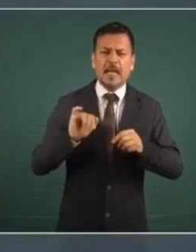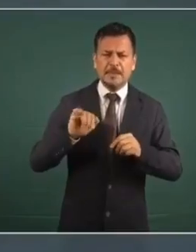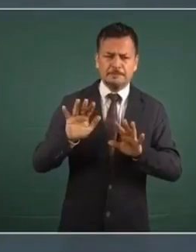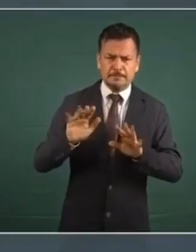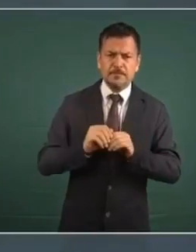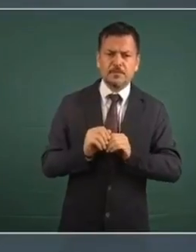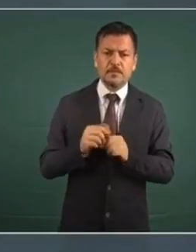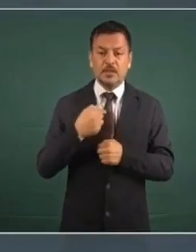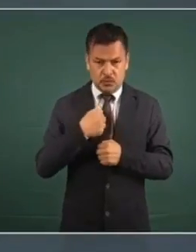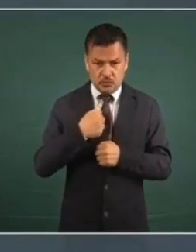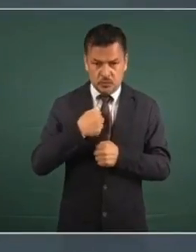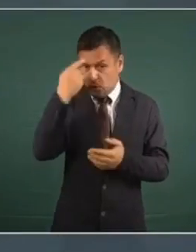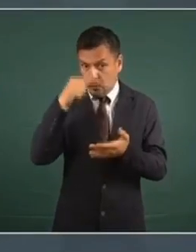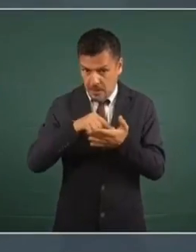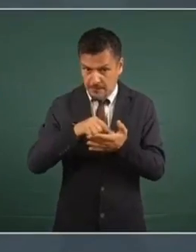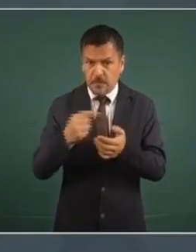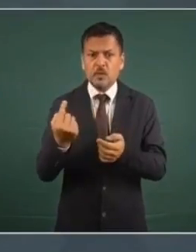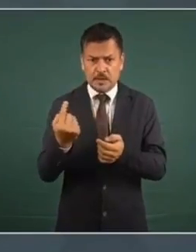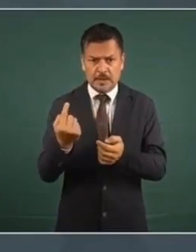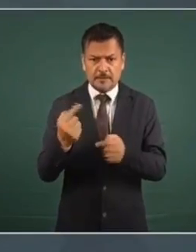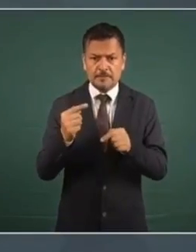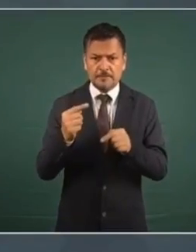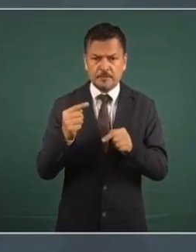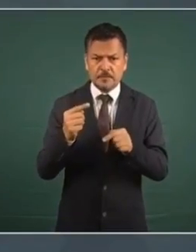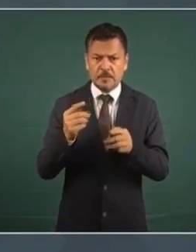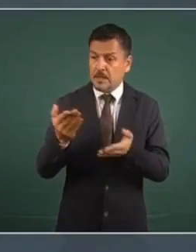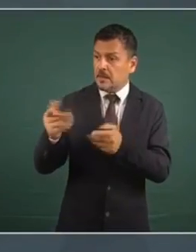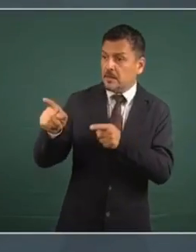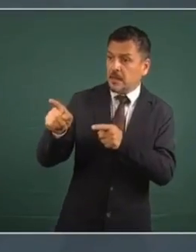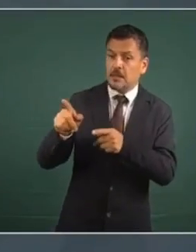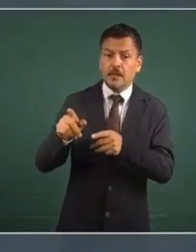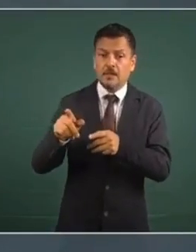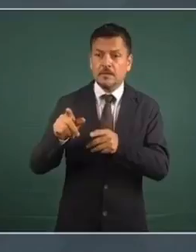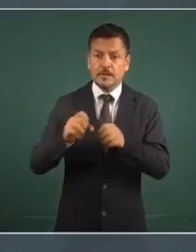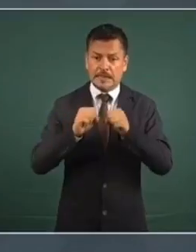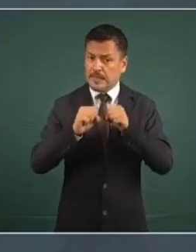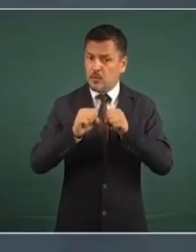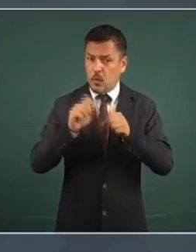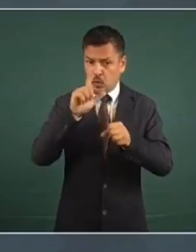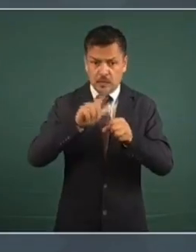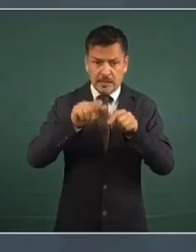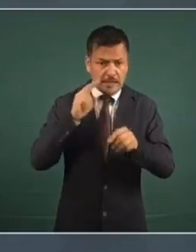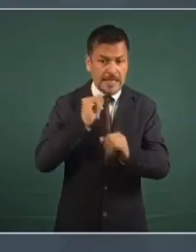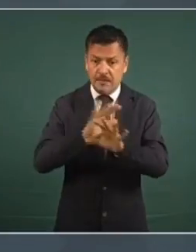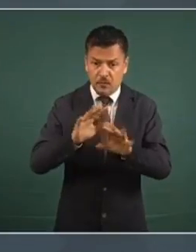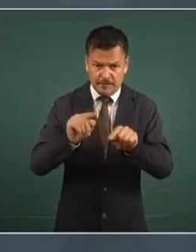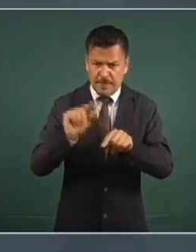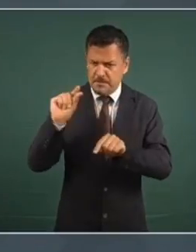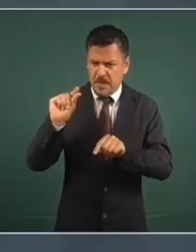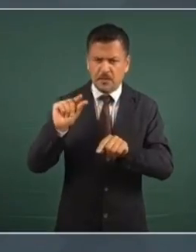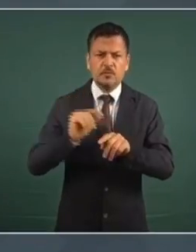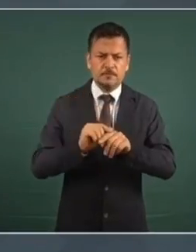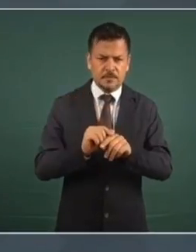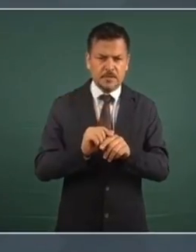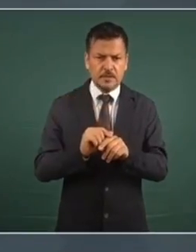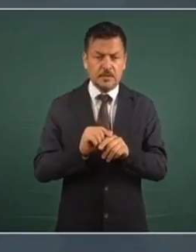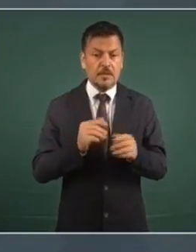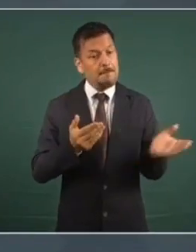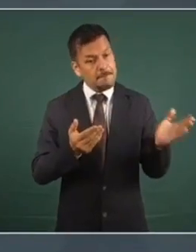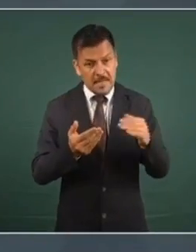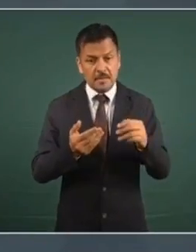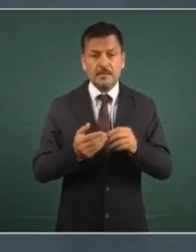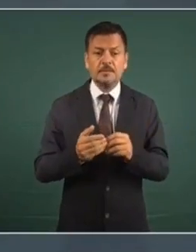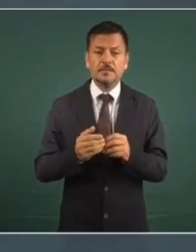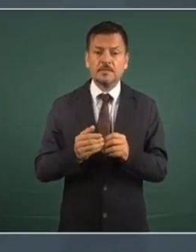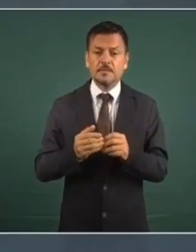Sí, yo creo que podría, Xavier Robledo, el director del Seguro Social, informarles sobre esto. Vamos a pedirle